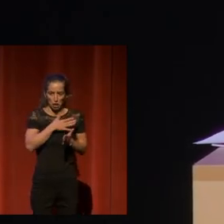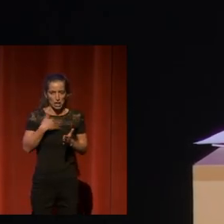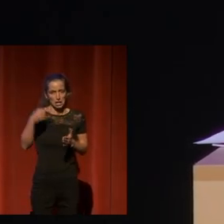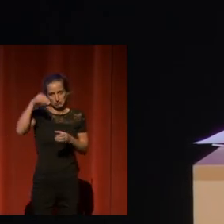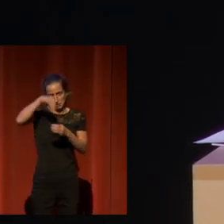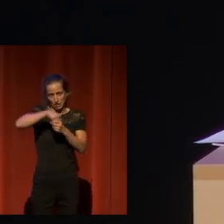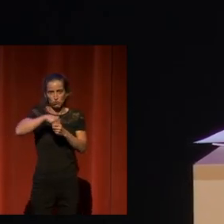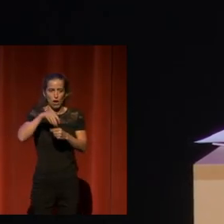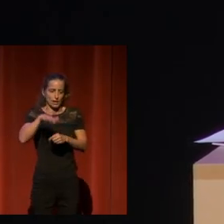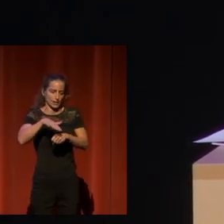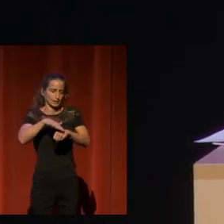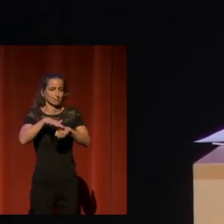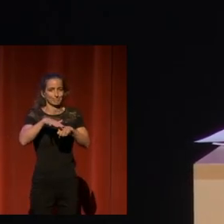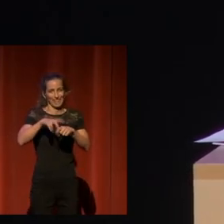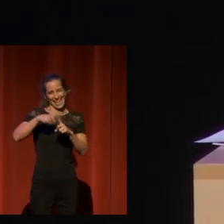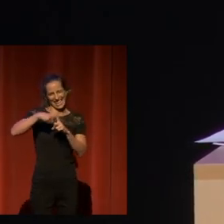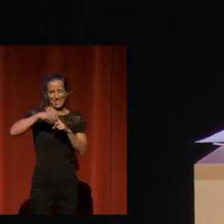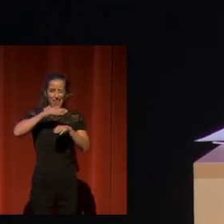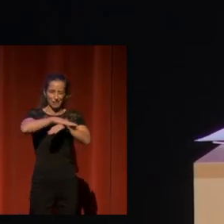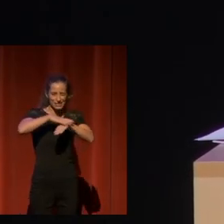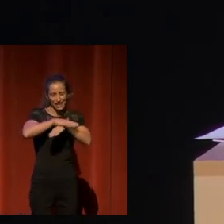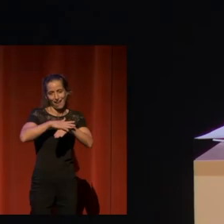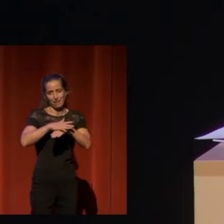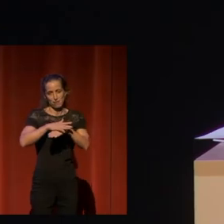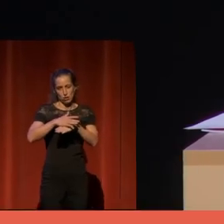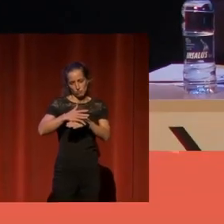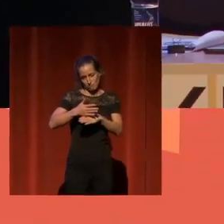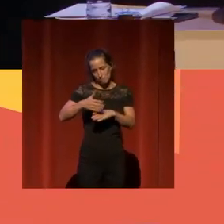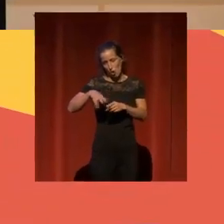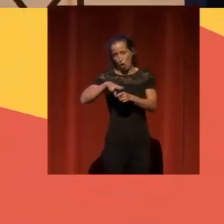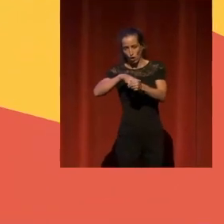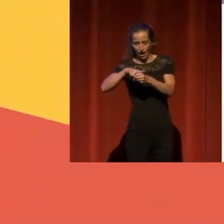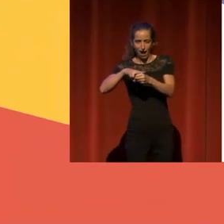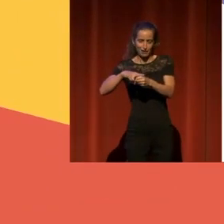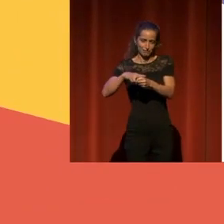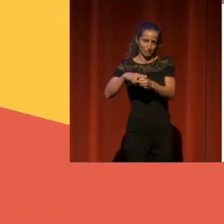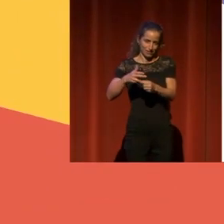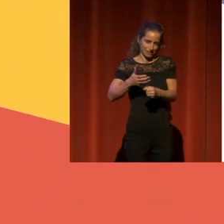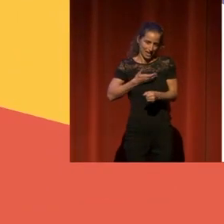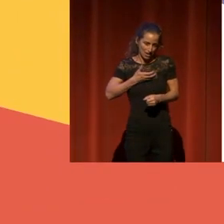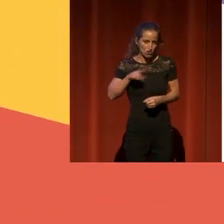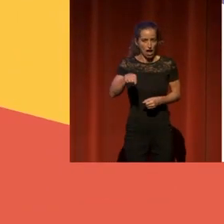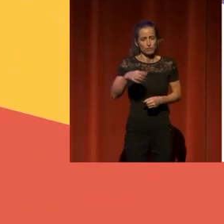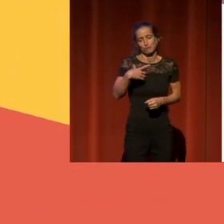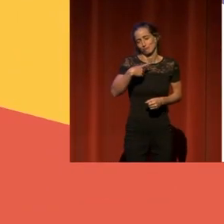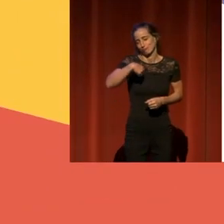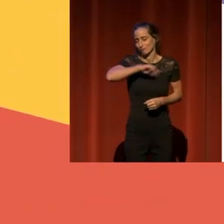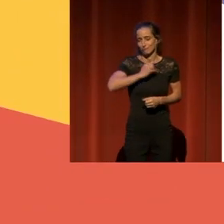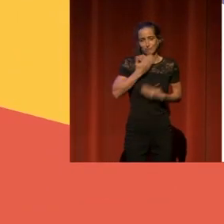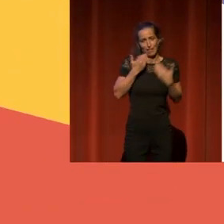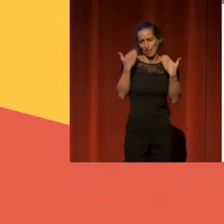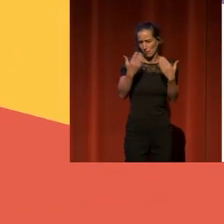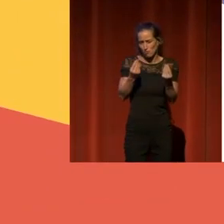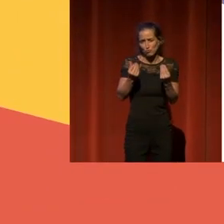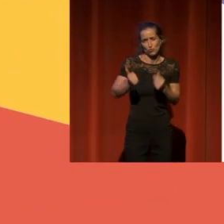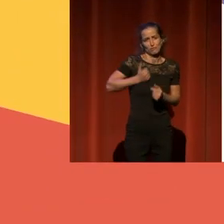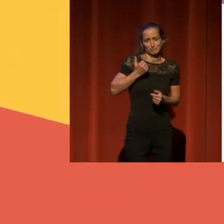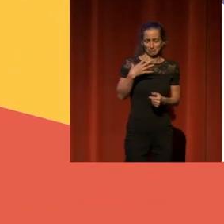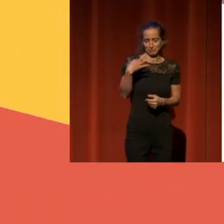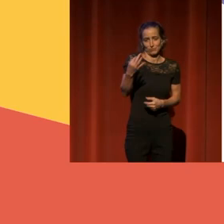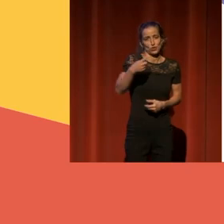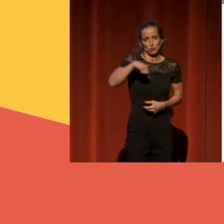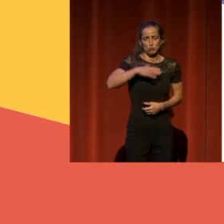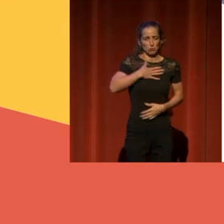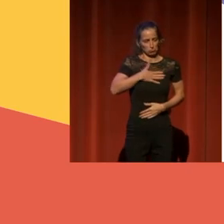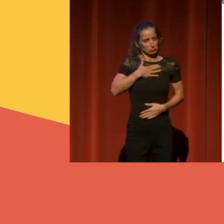ministerial, local, regional, pues os agradecemos a todos mucho la ocasión y que sepáis que nos sentimos como en